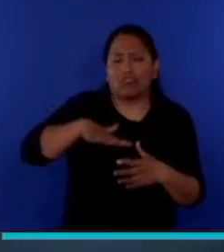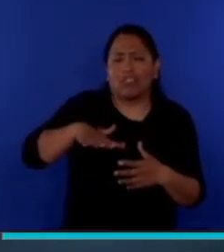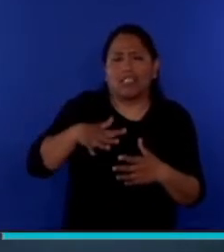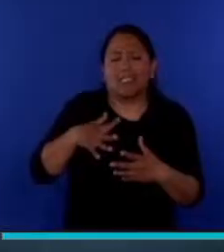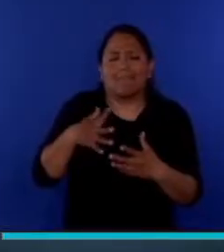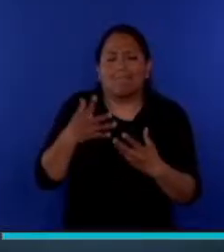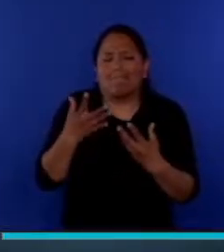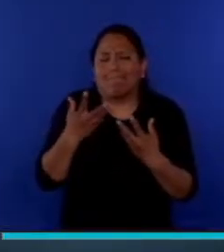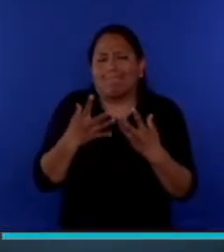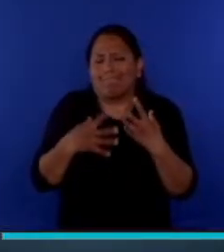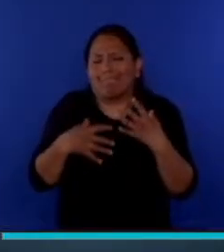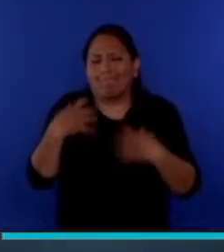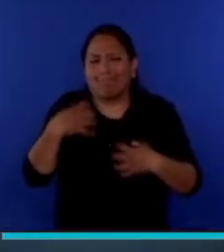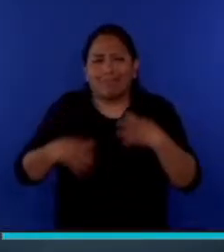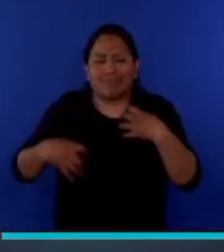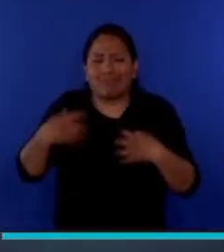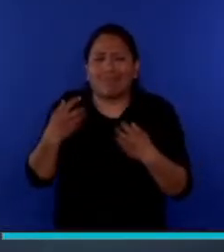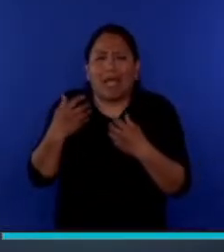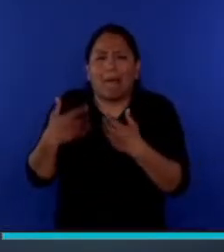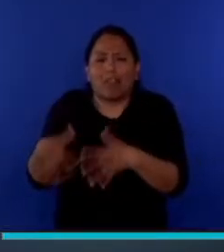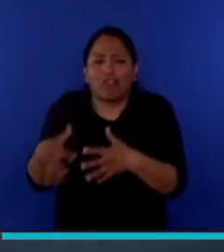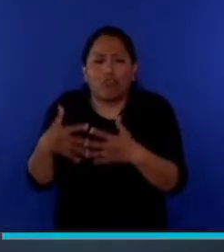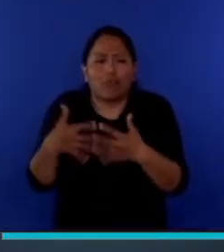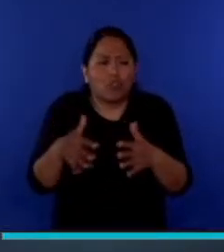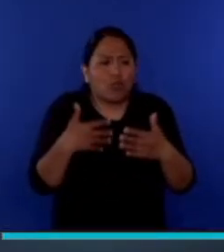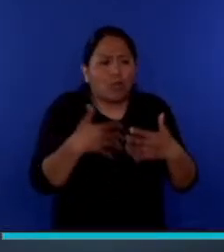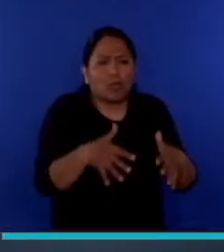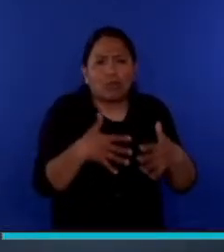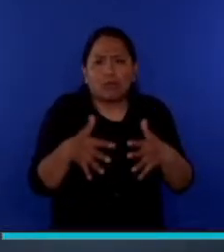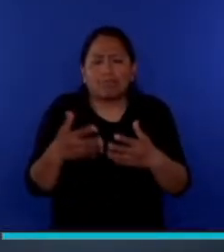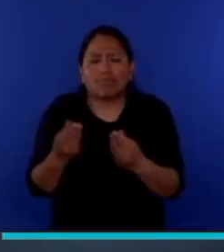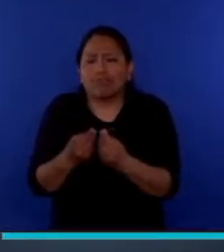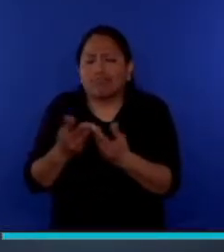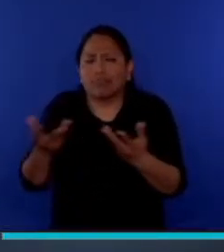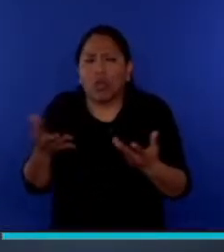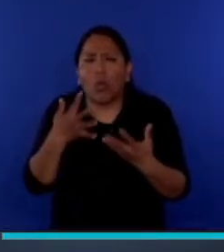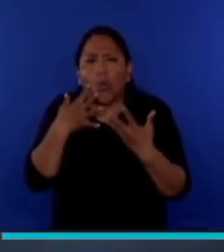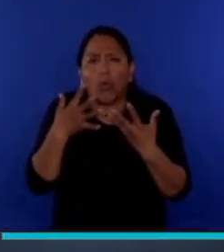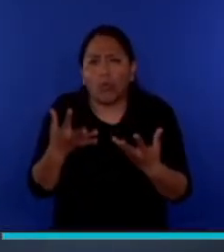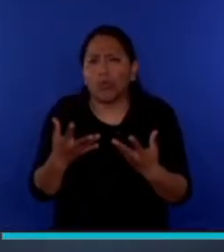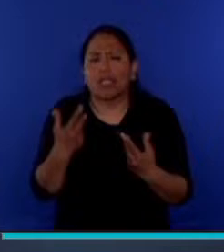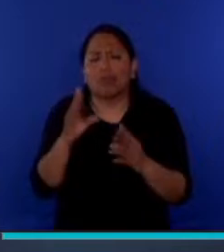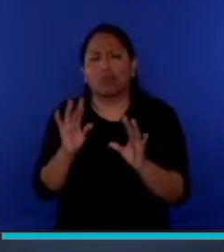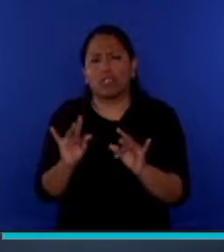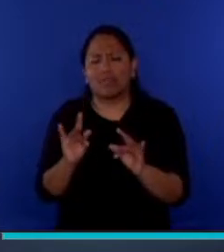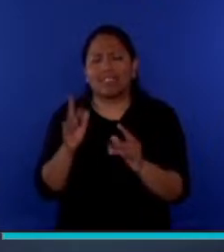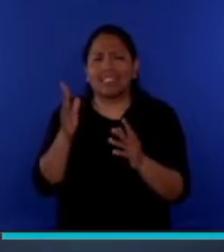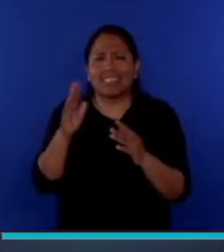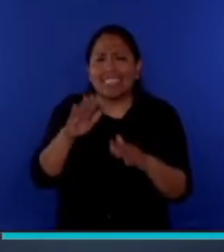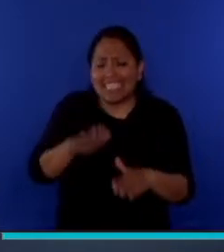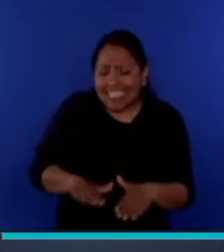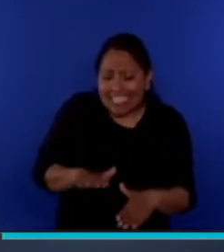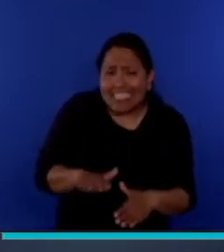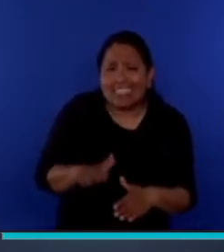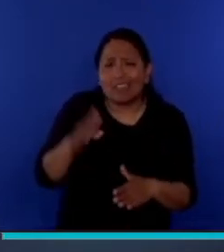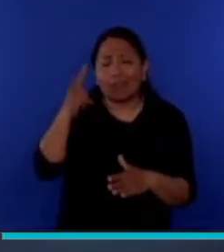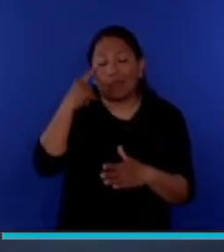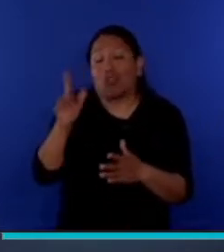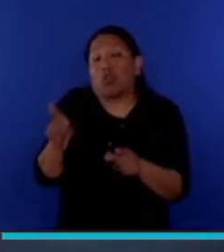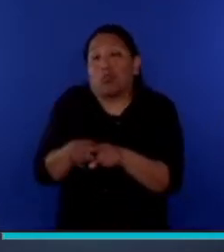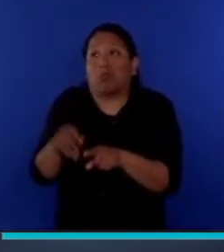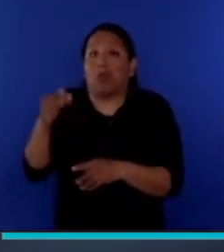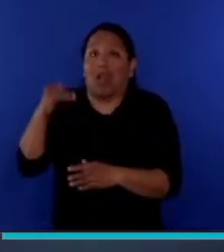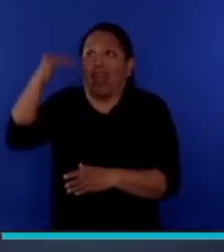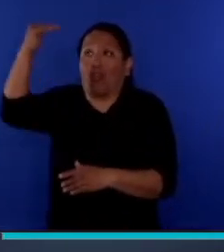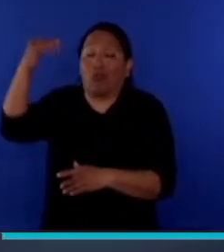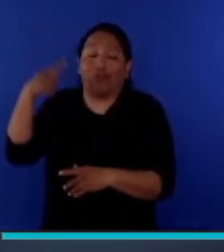en miles de pequeños abandonos o en muchos, ¿no? Obviamente que es muy difícil pensar que esa cabecita, aún un adulto nosotros